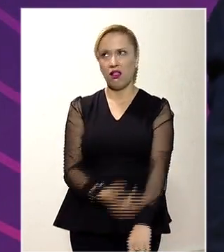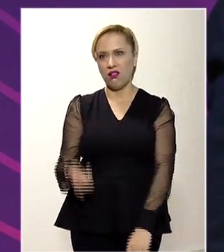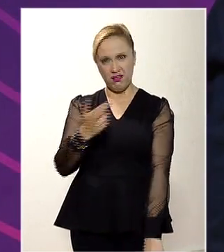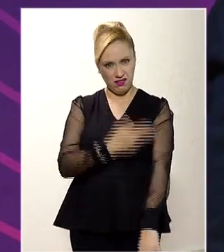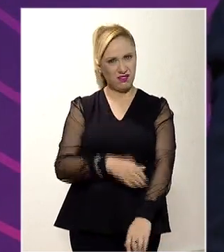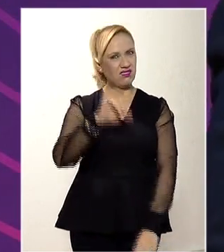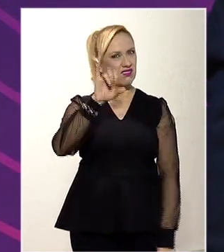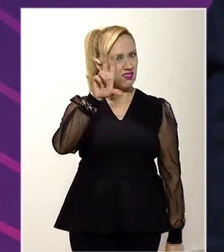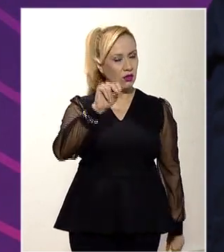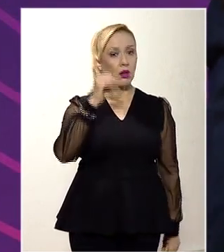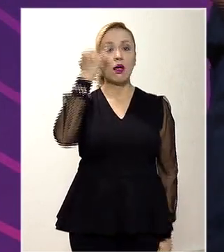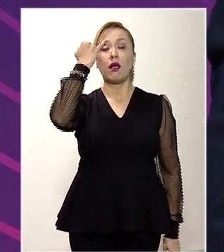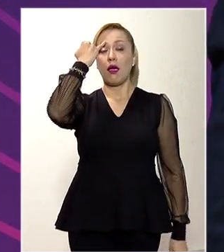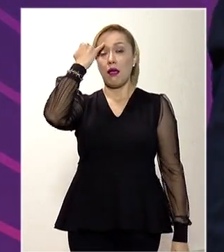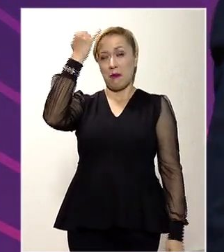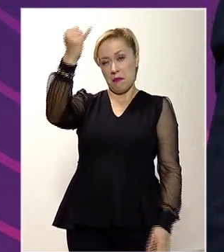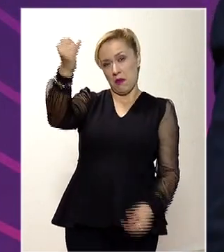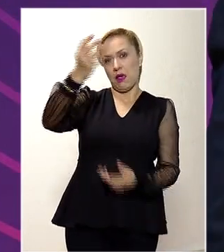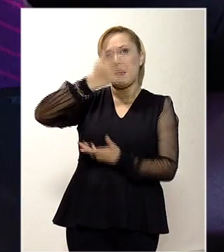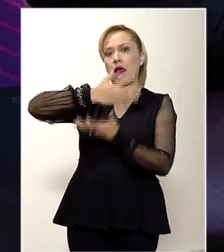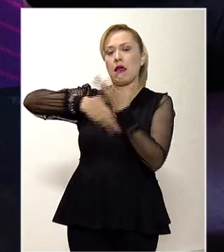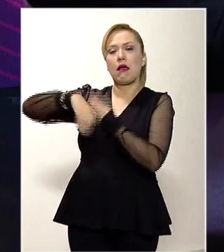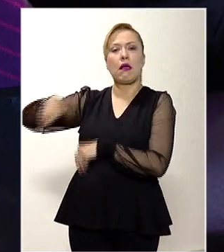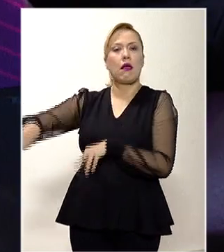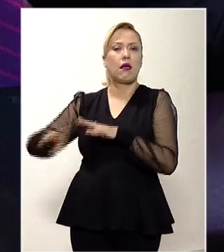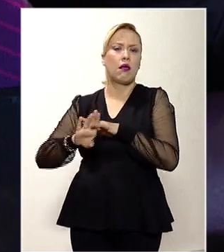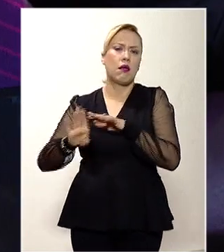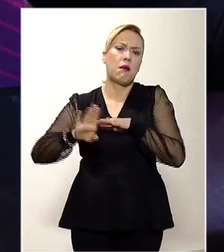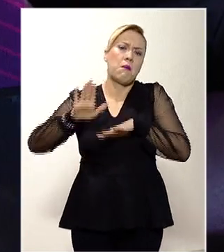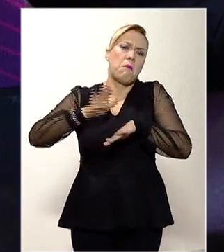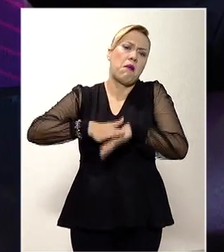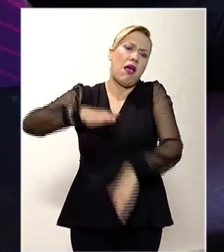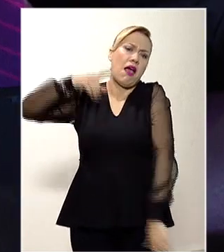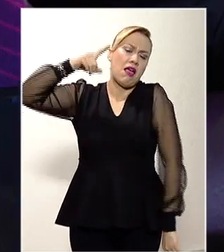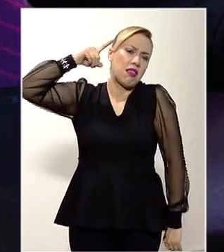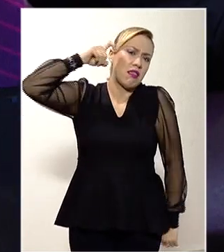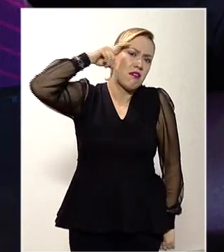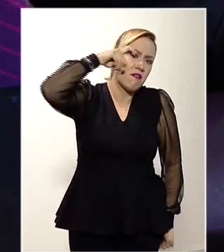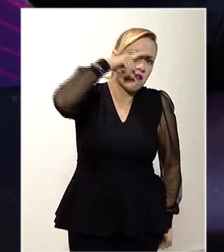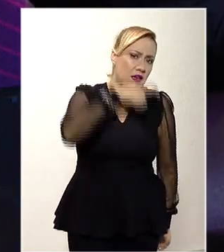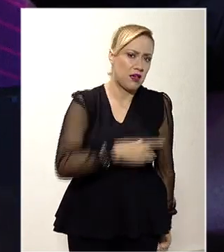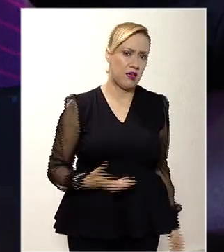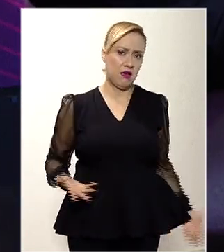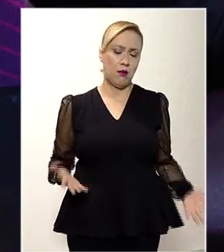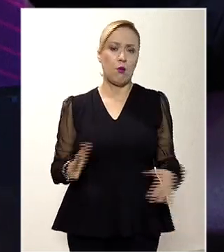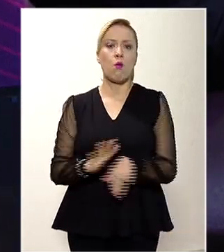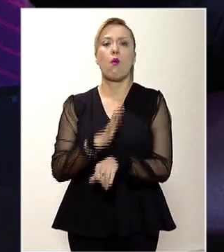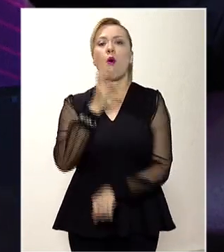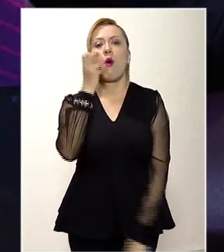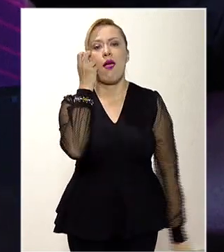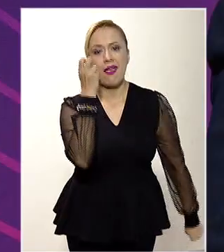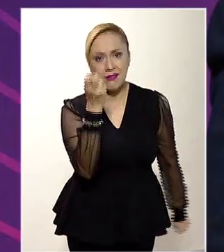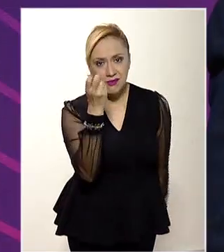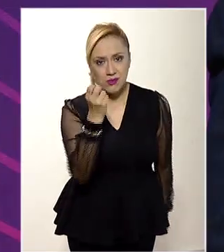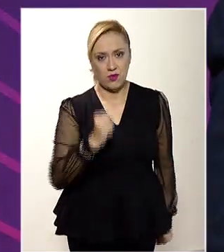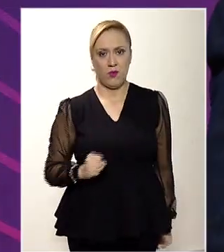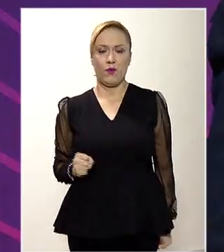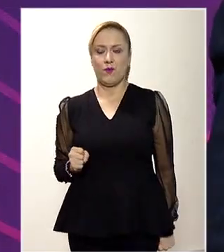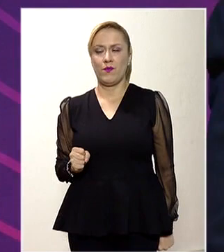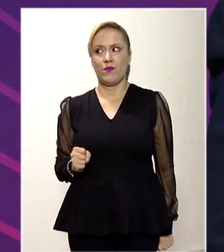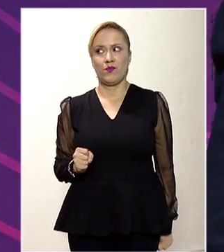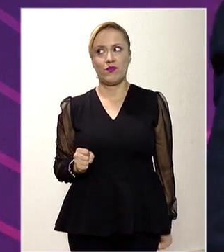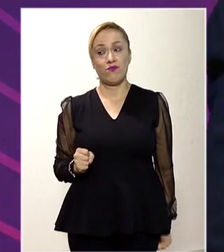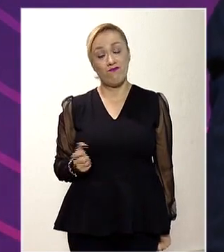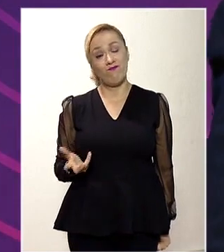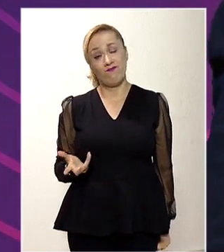¿no? Imagínate a alguien que está en otro país y que lo que quiere es denunciar una desaparición, ¿no? Entonces, por eso es